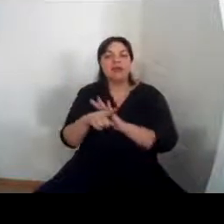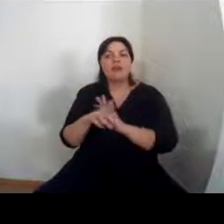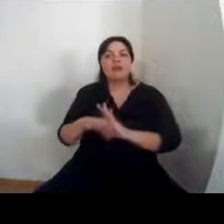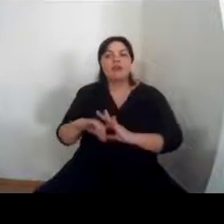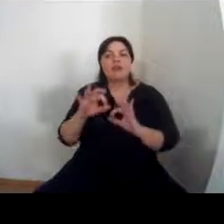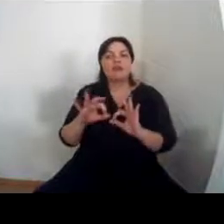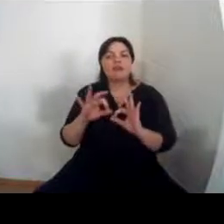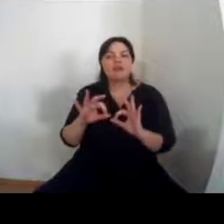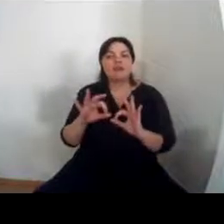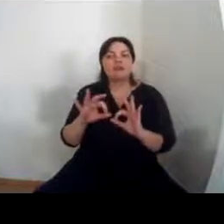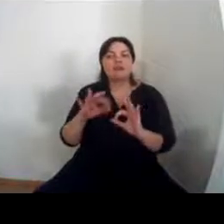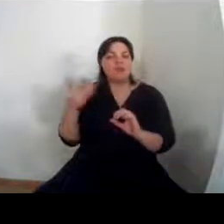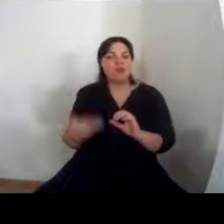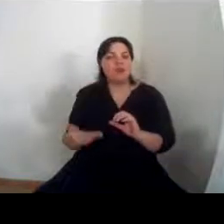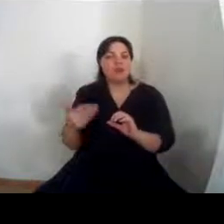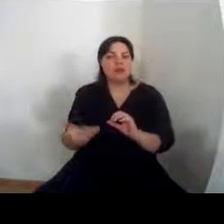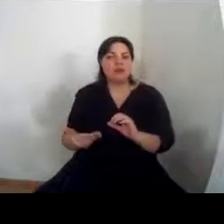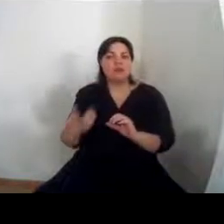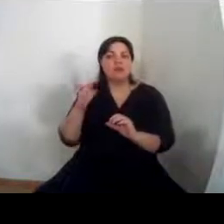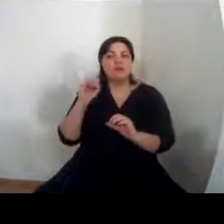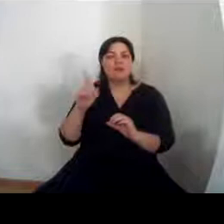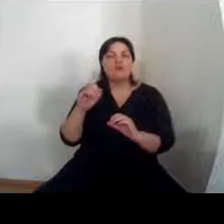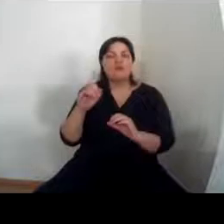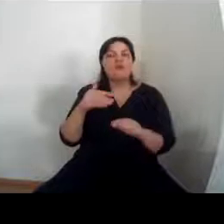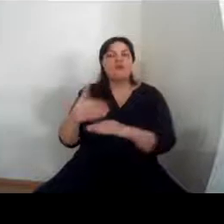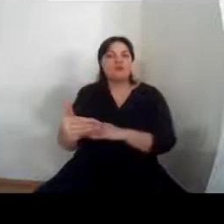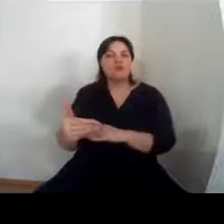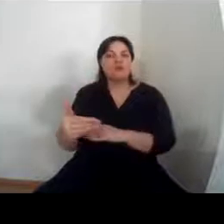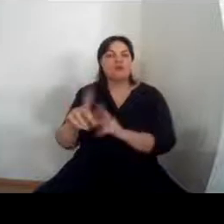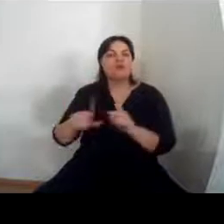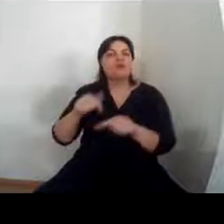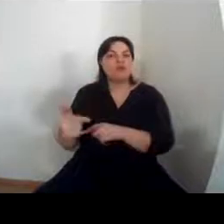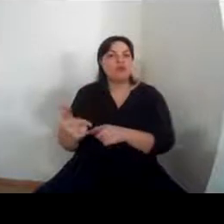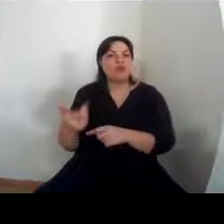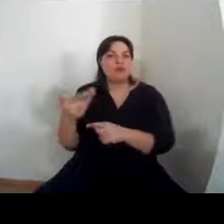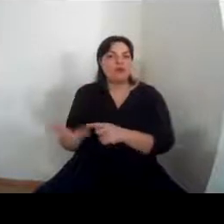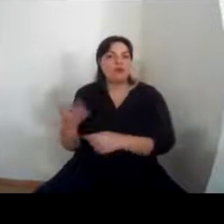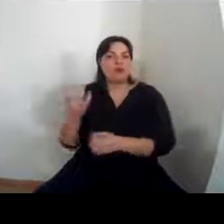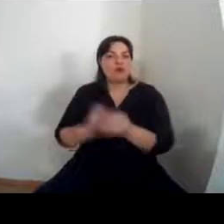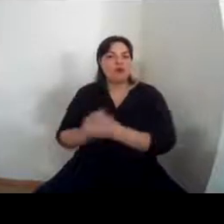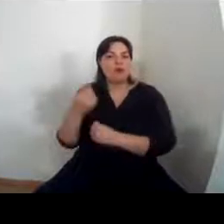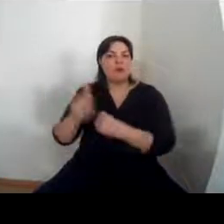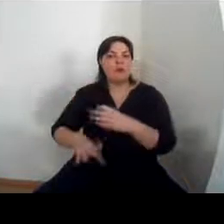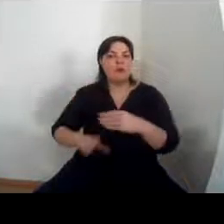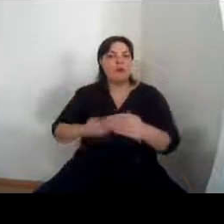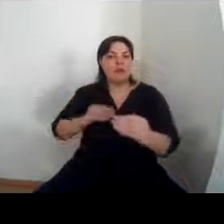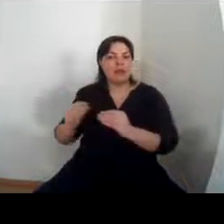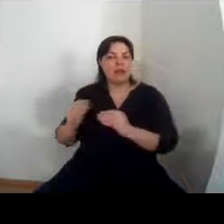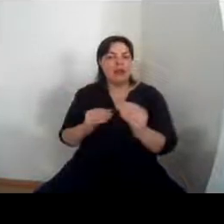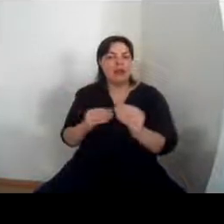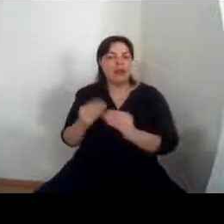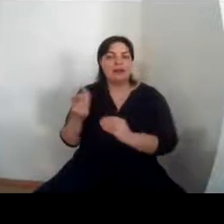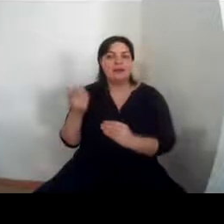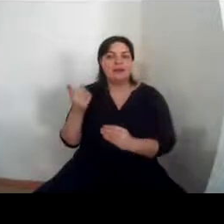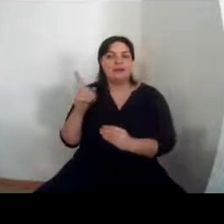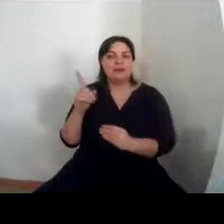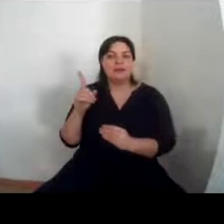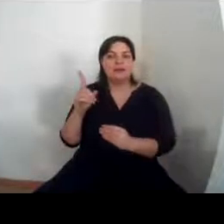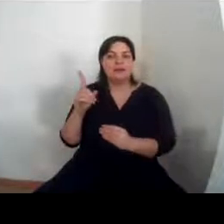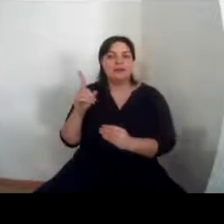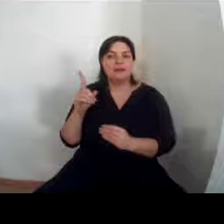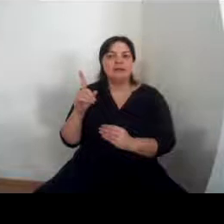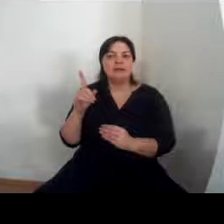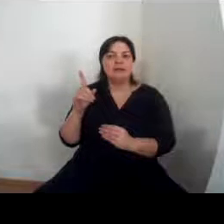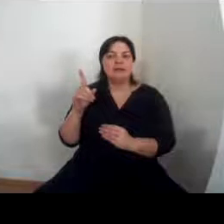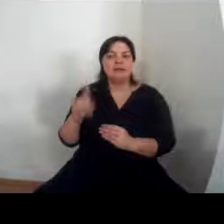calado, pero no ya solo de un calado económico o material, que no por obvio hay que dejar